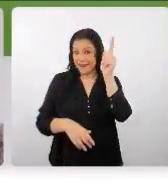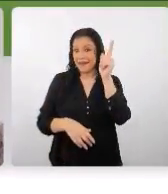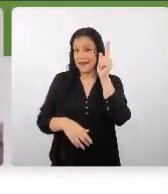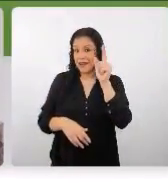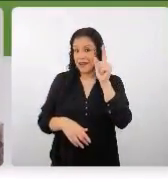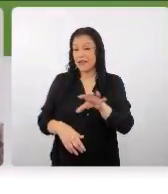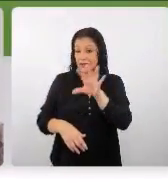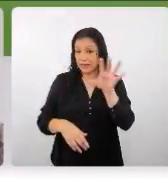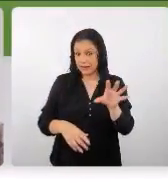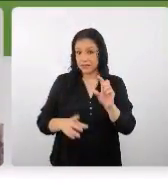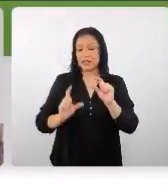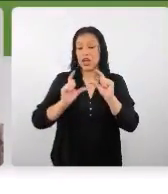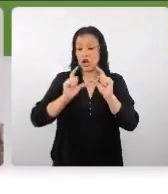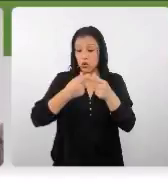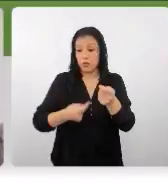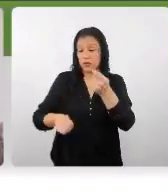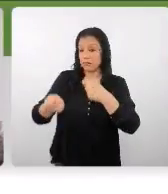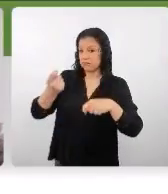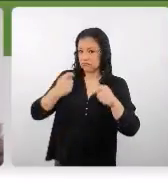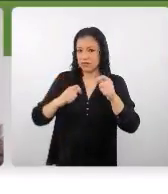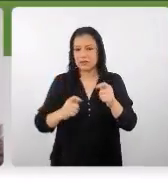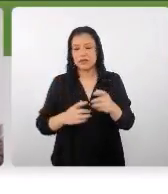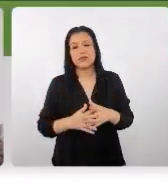esta rueda de negociación.